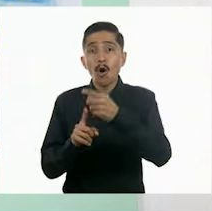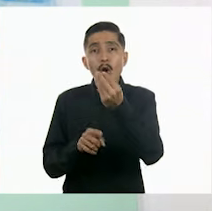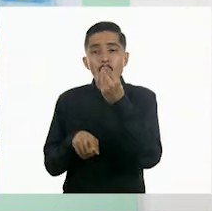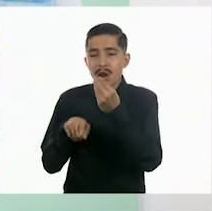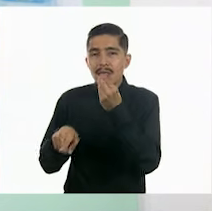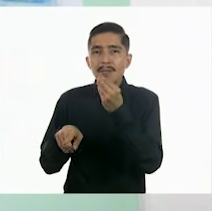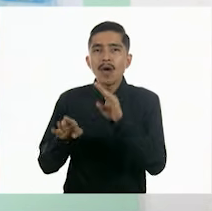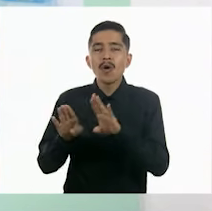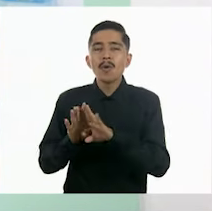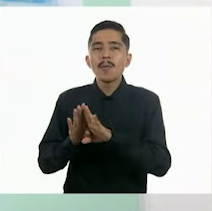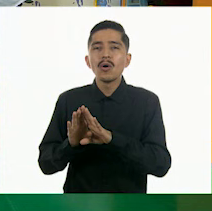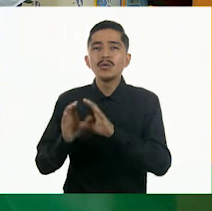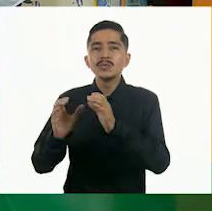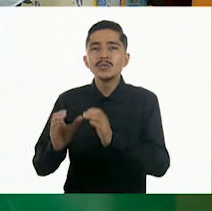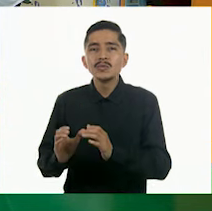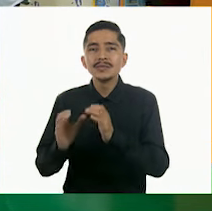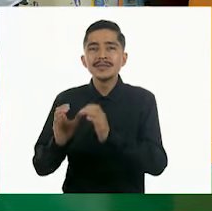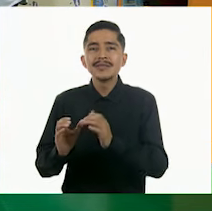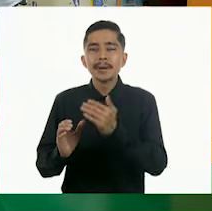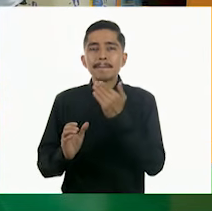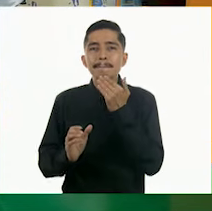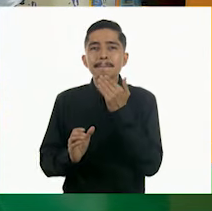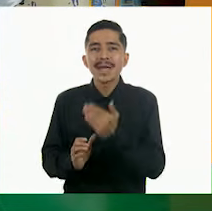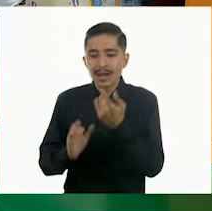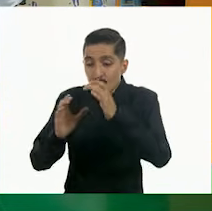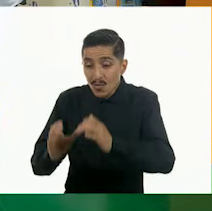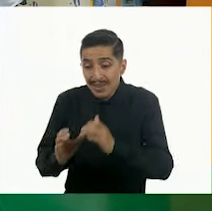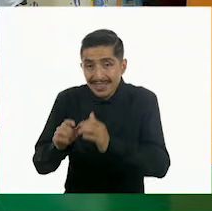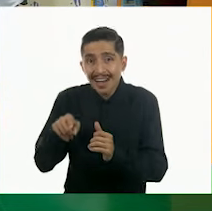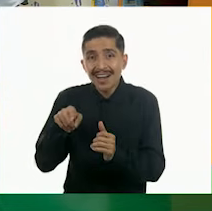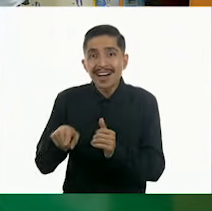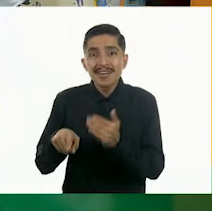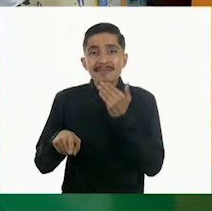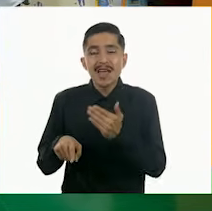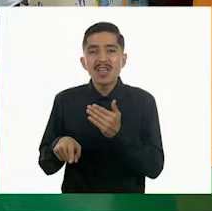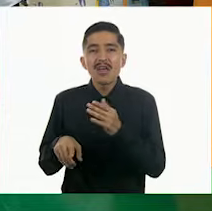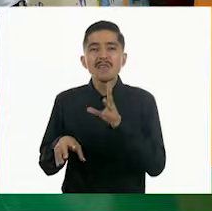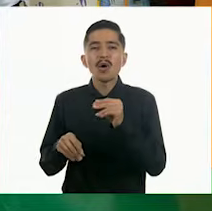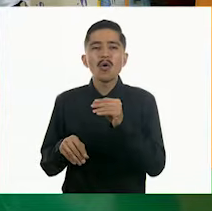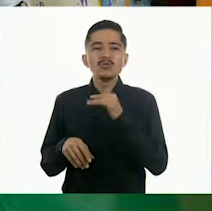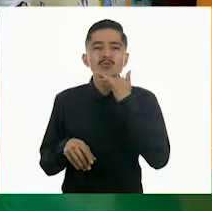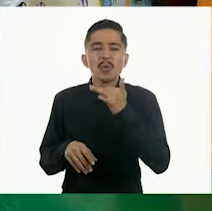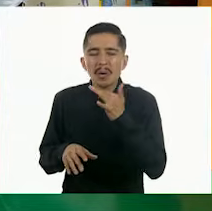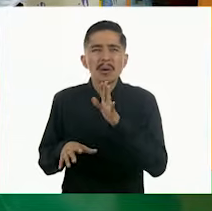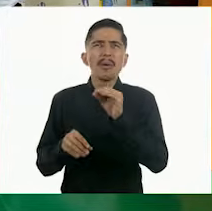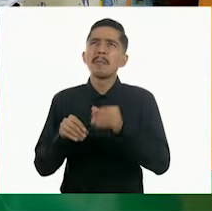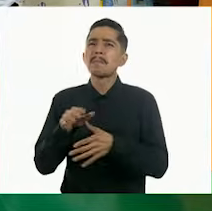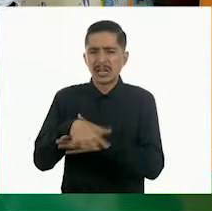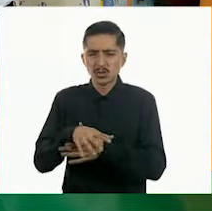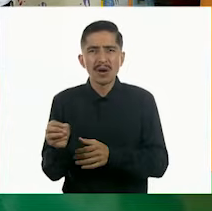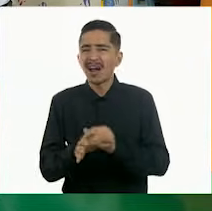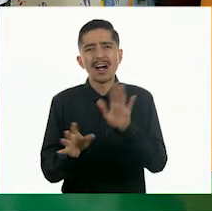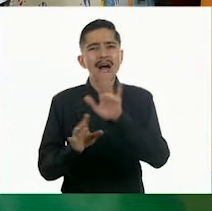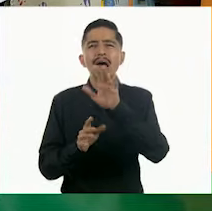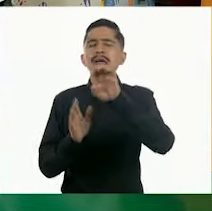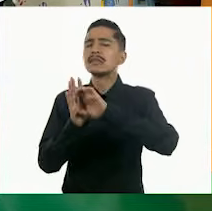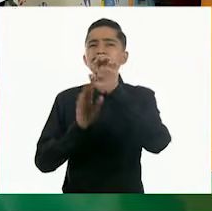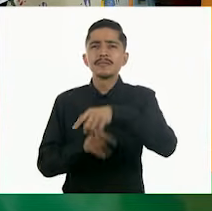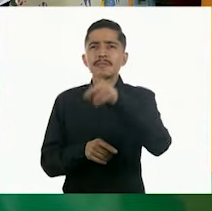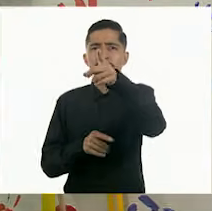permanezcan y se conservan. Ajá. Muy bien. Cuando tú descongelas una